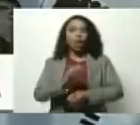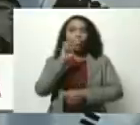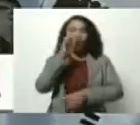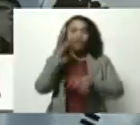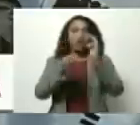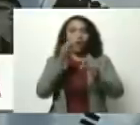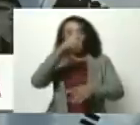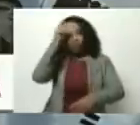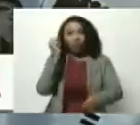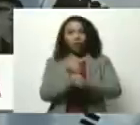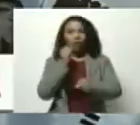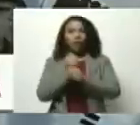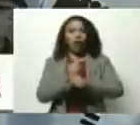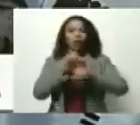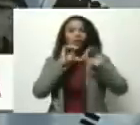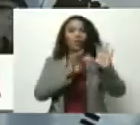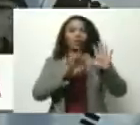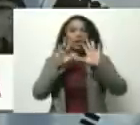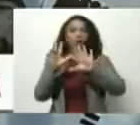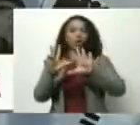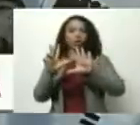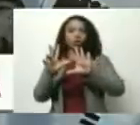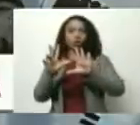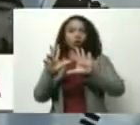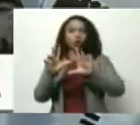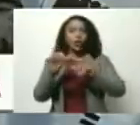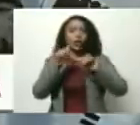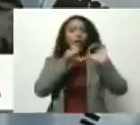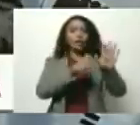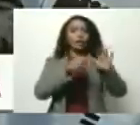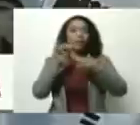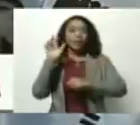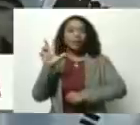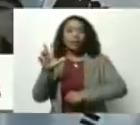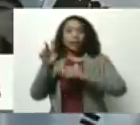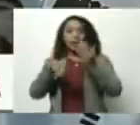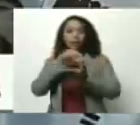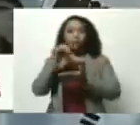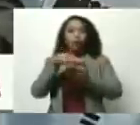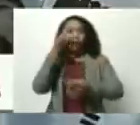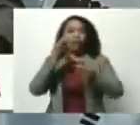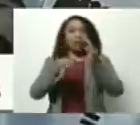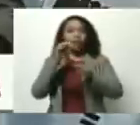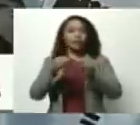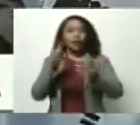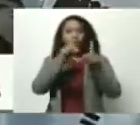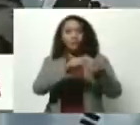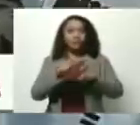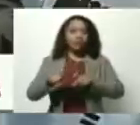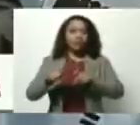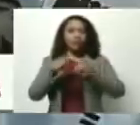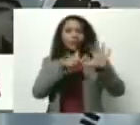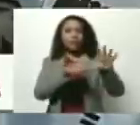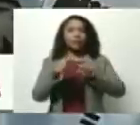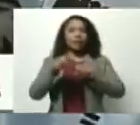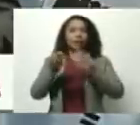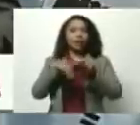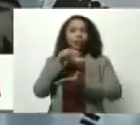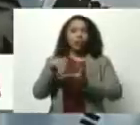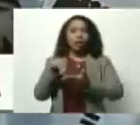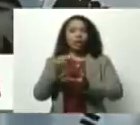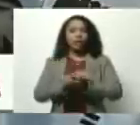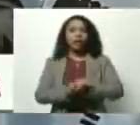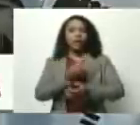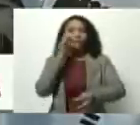fiscalías laborales, la 98 Nacional y la 63 Nacional, la Fiscalía Agraria 60 Nacional, la